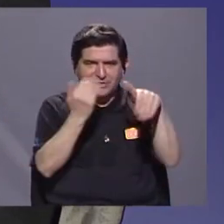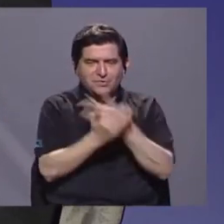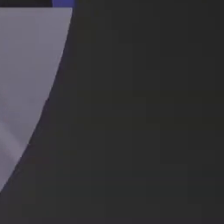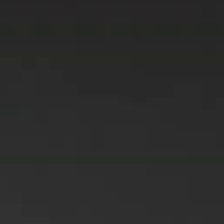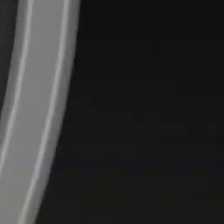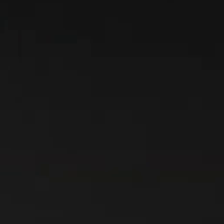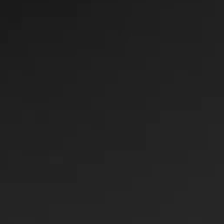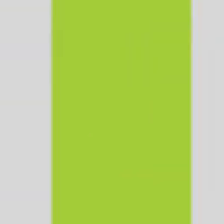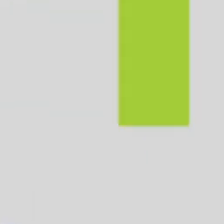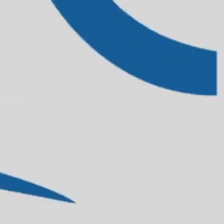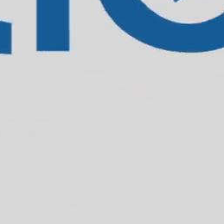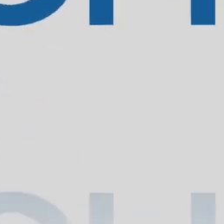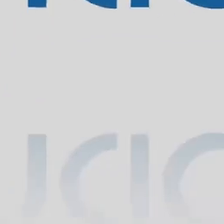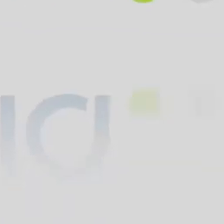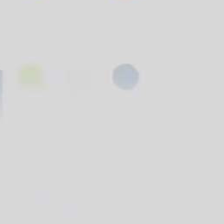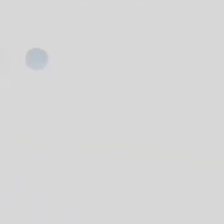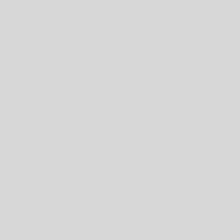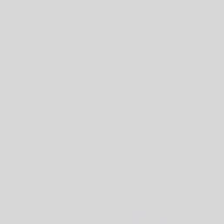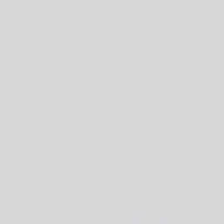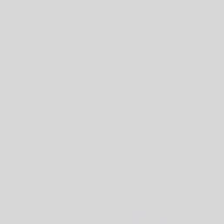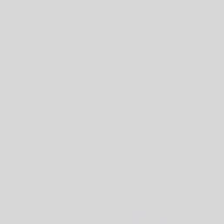con todas y todos ustedes